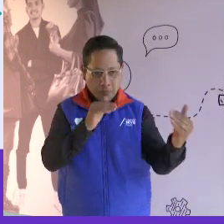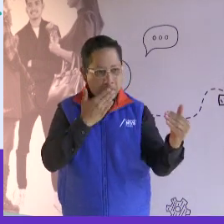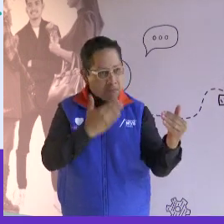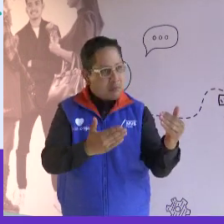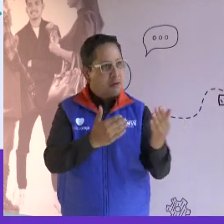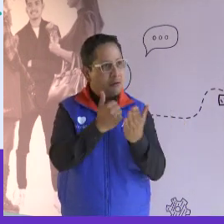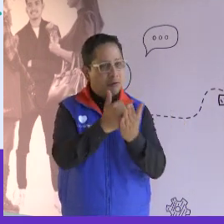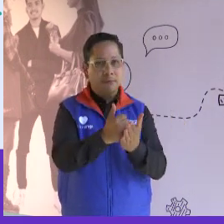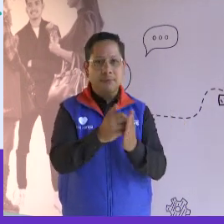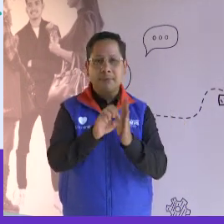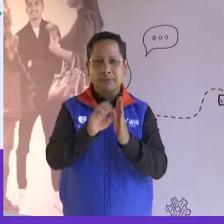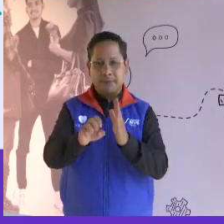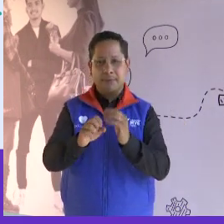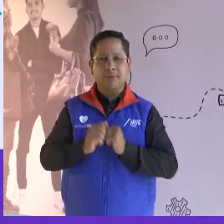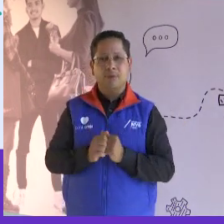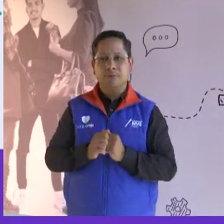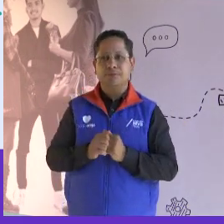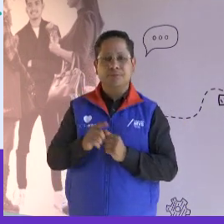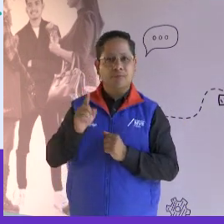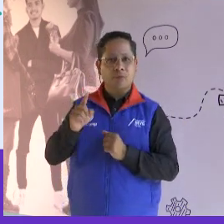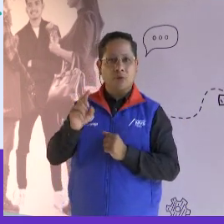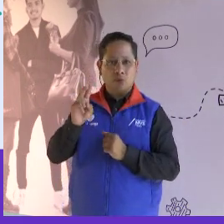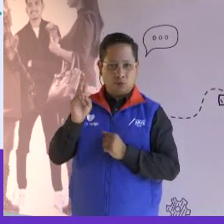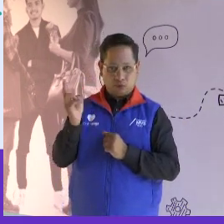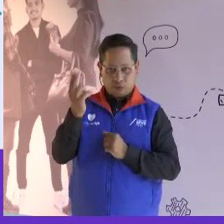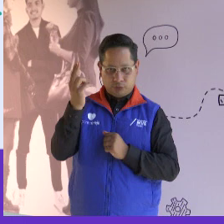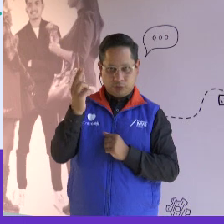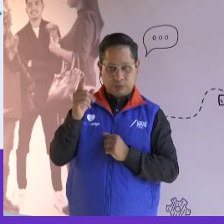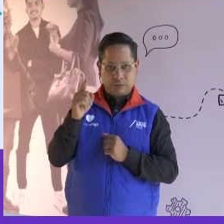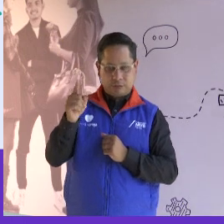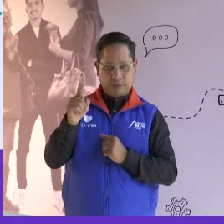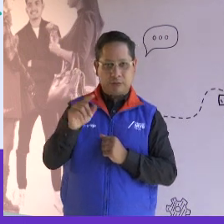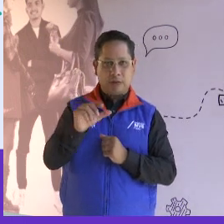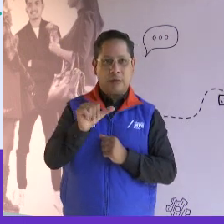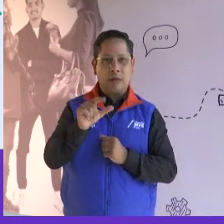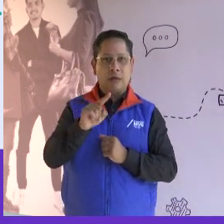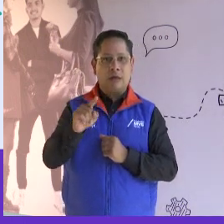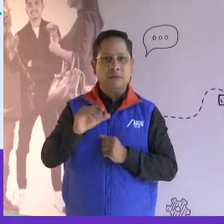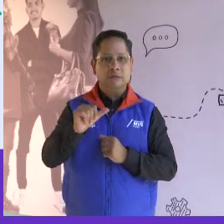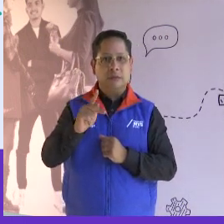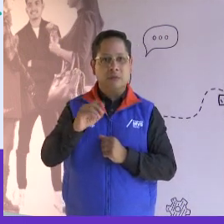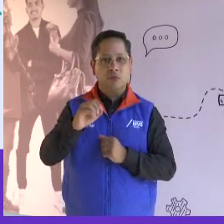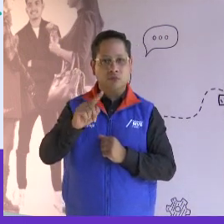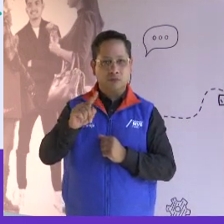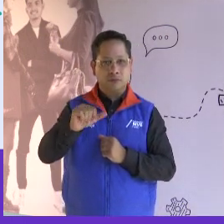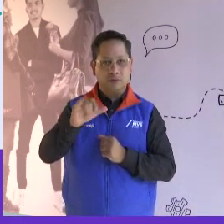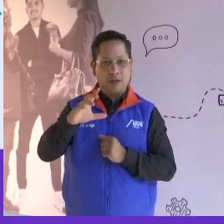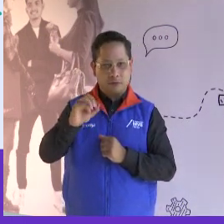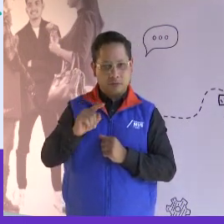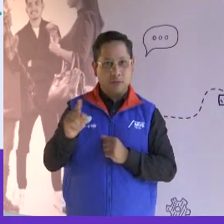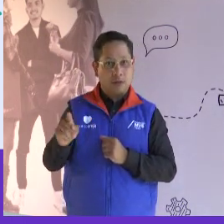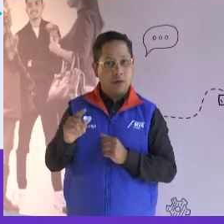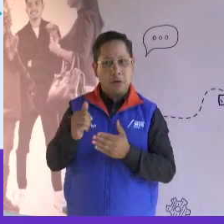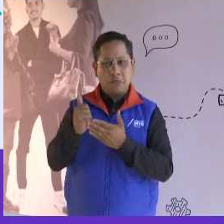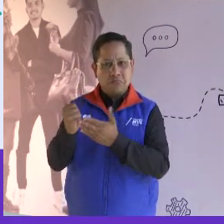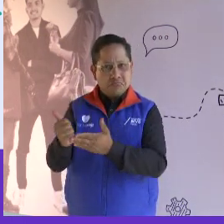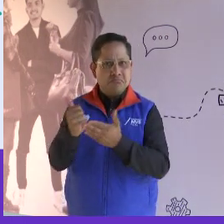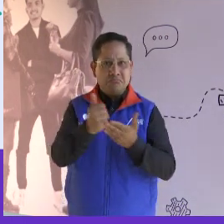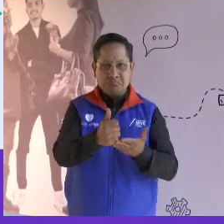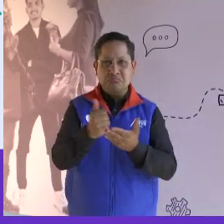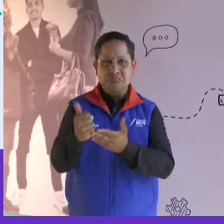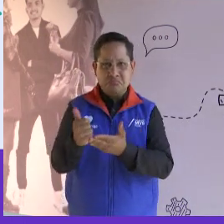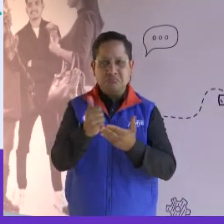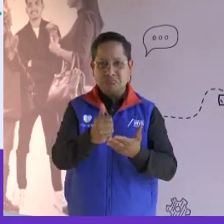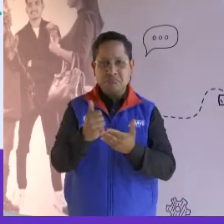con la Universidad Autónoma Metropolitana de Azcapotzalco, en donde con ellos hemos encontrado un buen nicho,